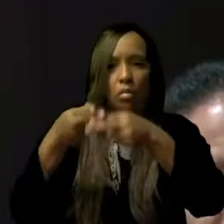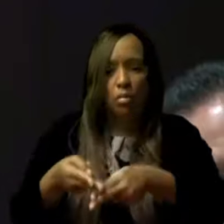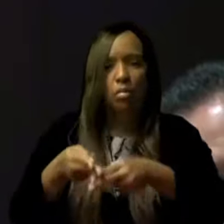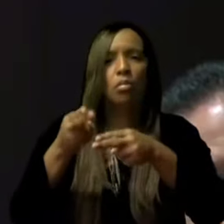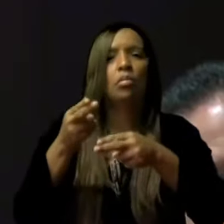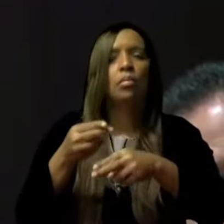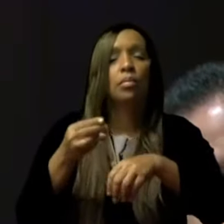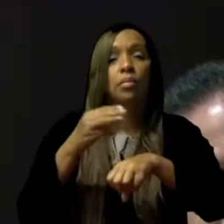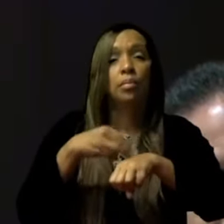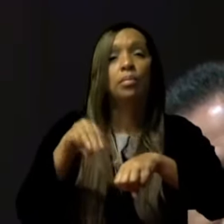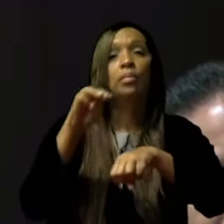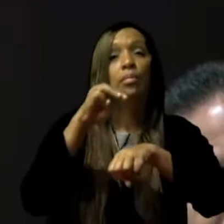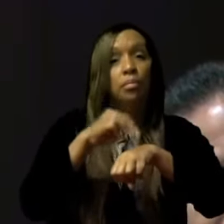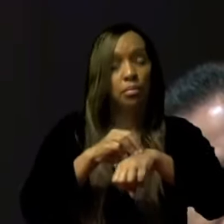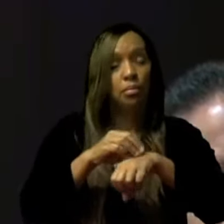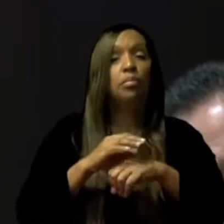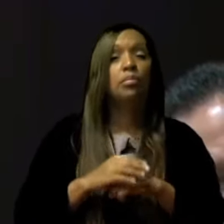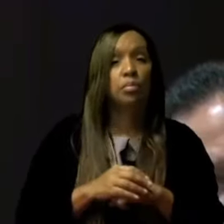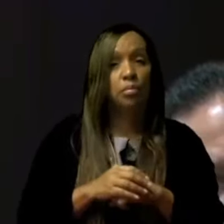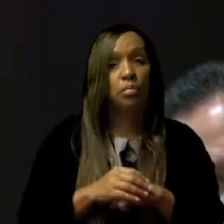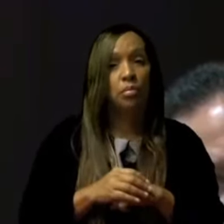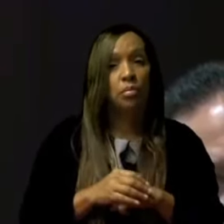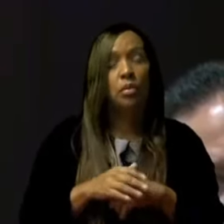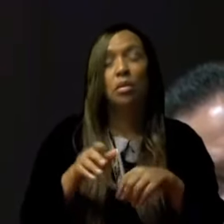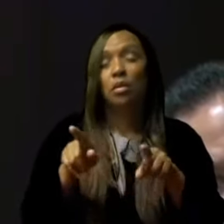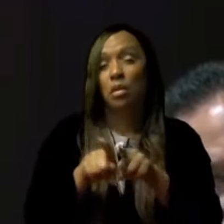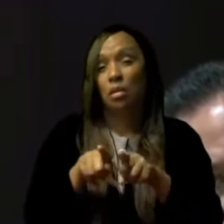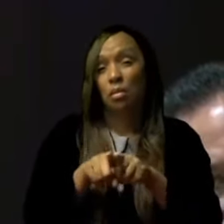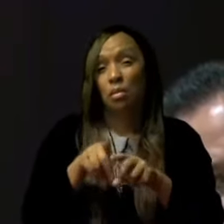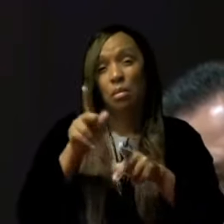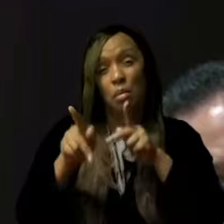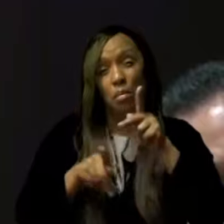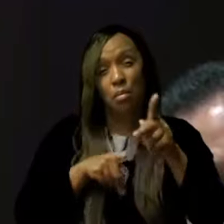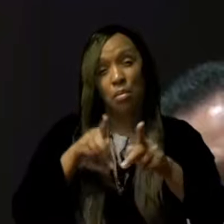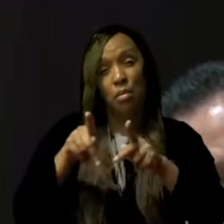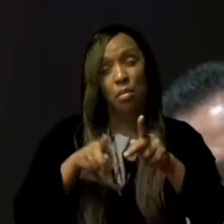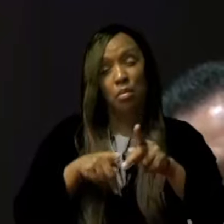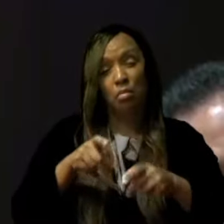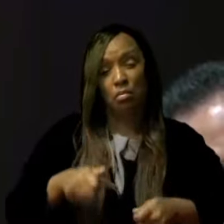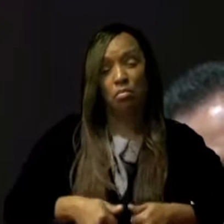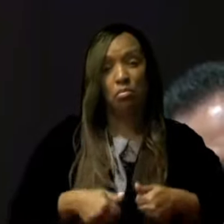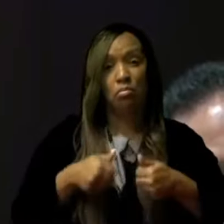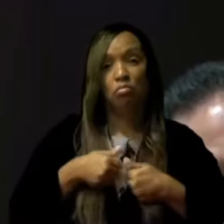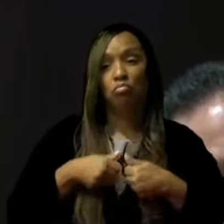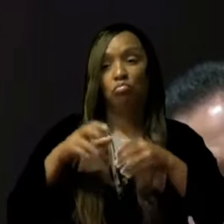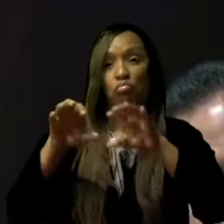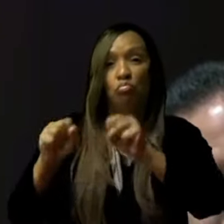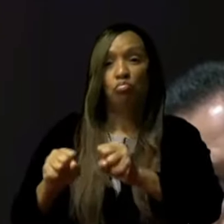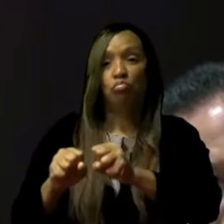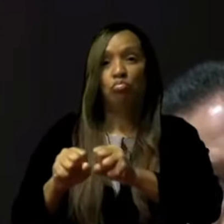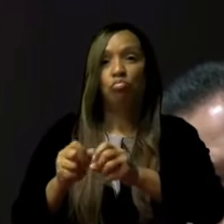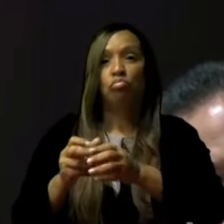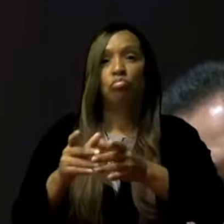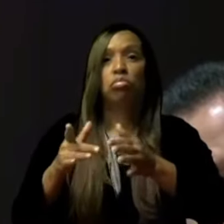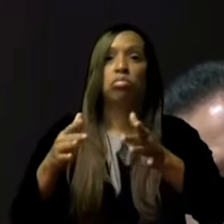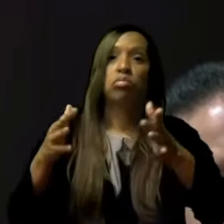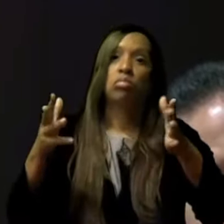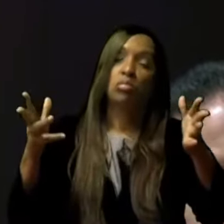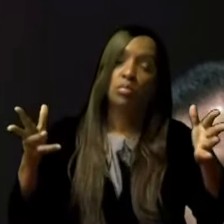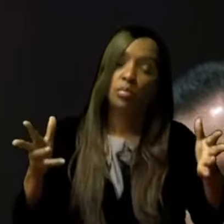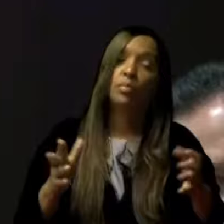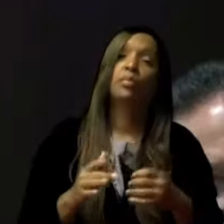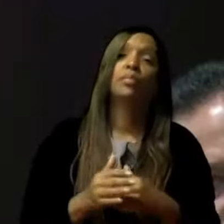eleve a municipio por la cantidad de habitantes y territorio que tiene. Por eso estamos solicitándolo. Y contamos con el